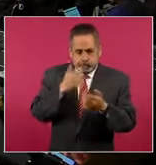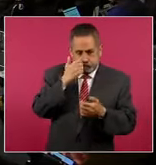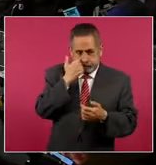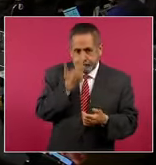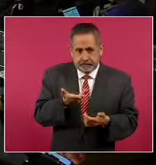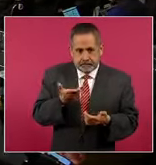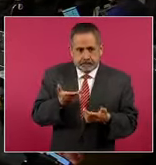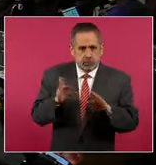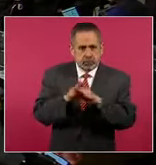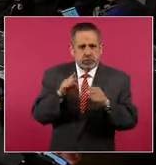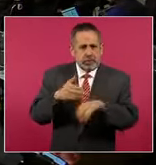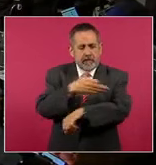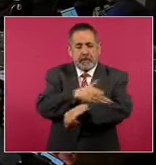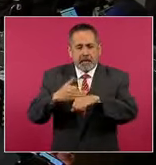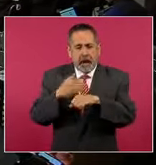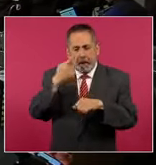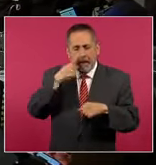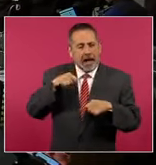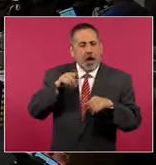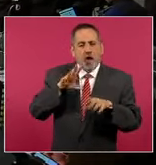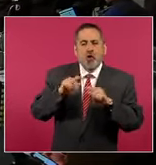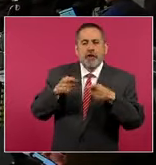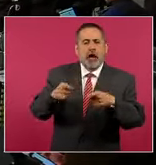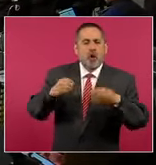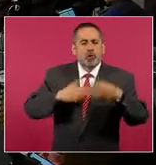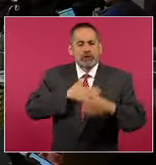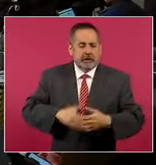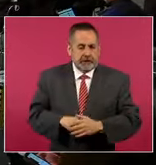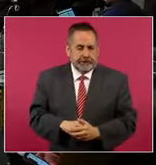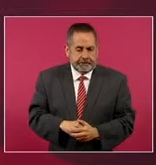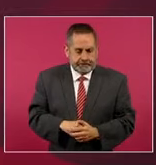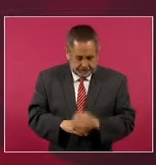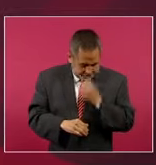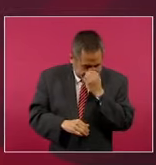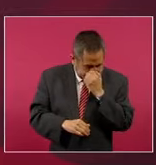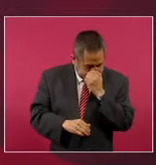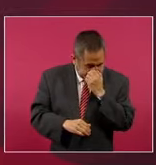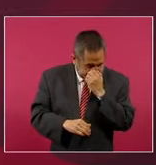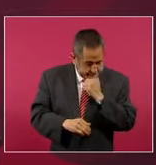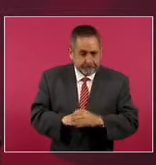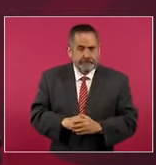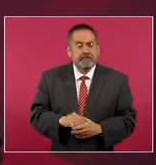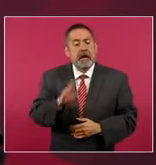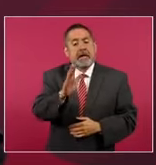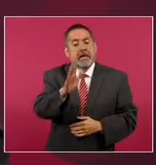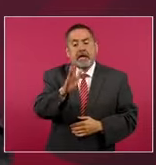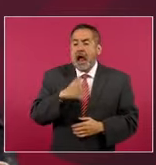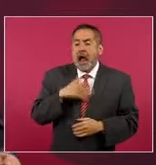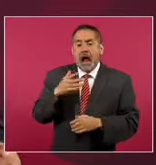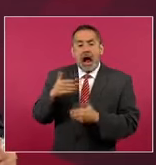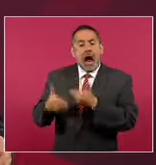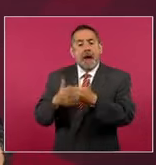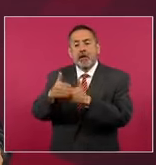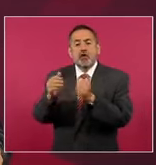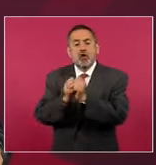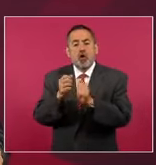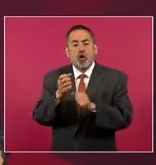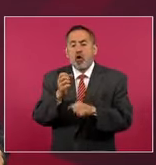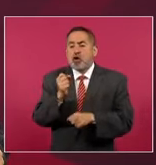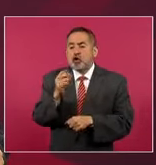los familiares en contra de la justicia que ellos están buscando. Se está avanzando con la subsecretaría de